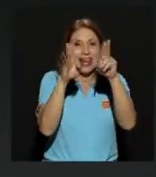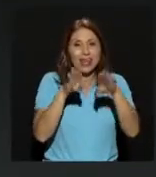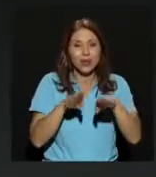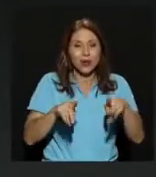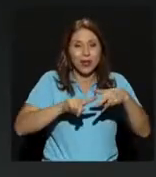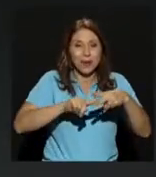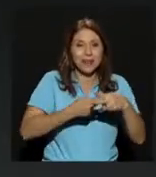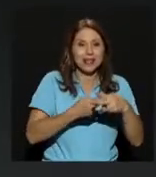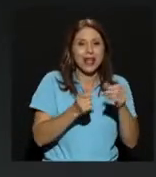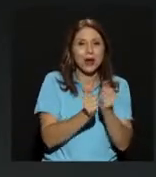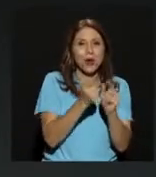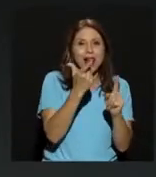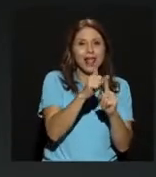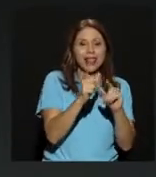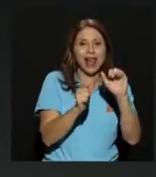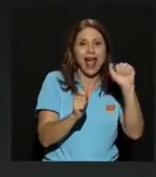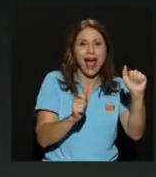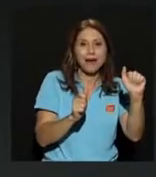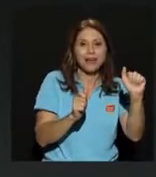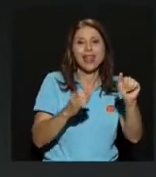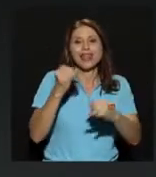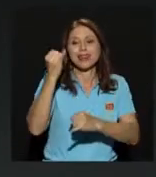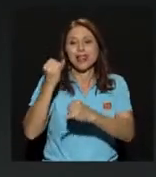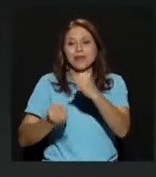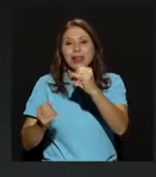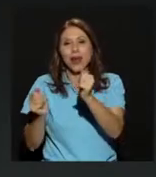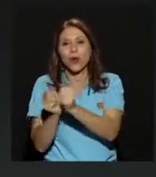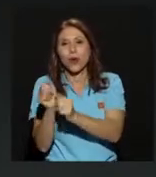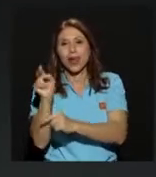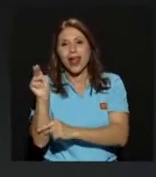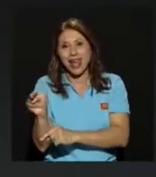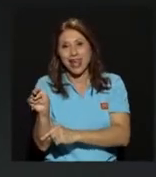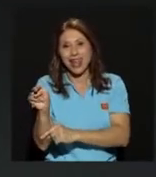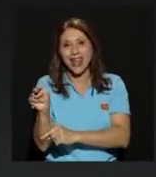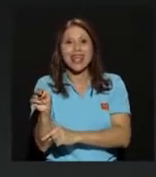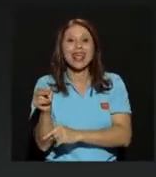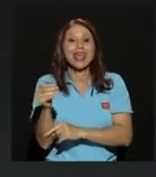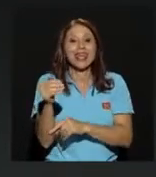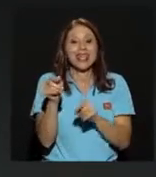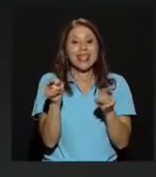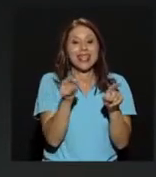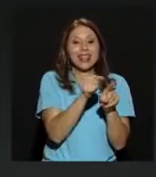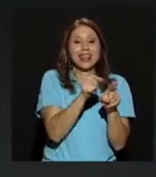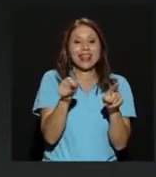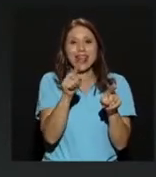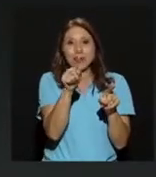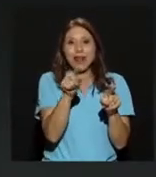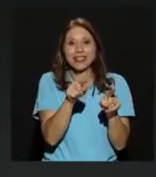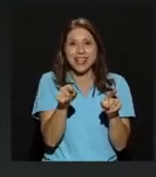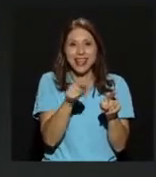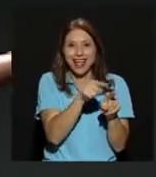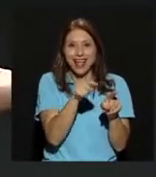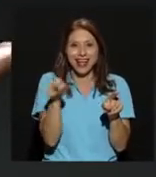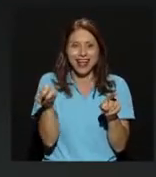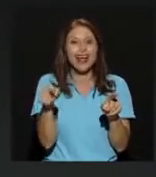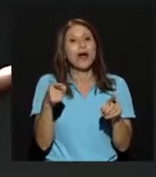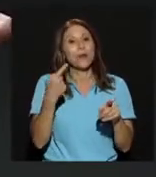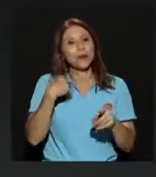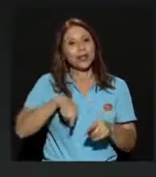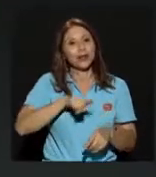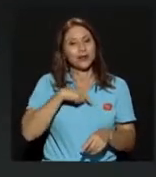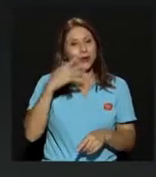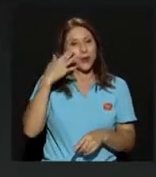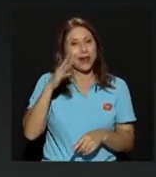por n y tiene por ahí una secta metida pues nos parece lo más natural del mundo el entrar